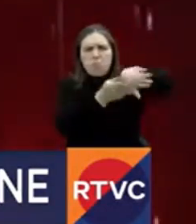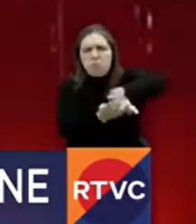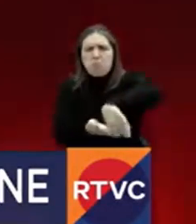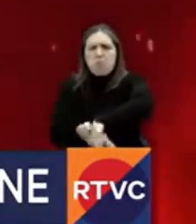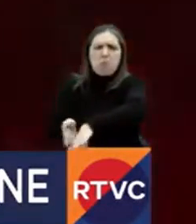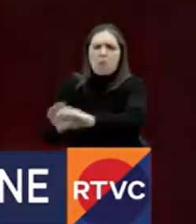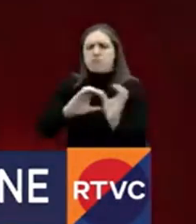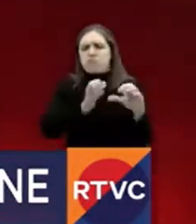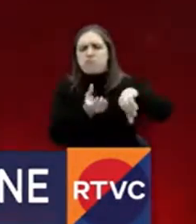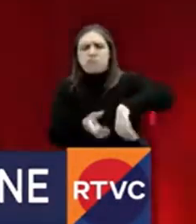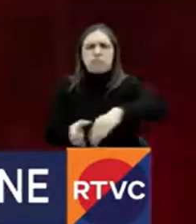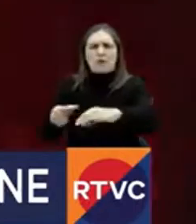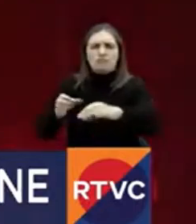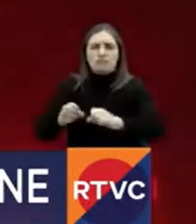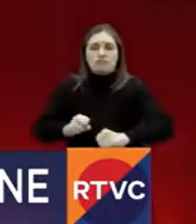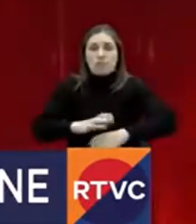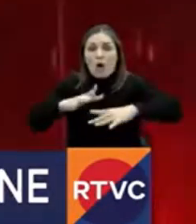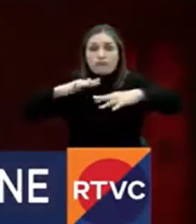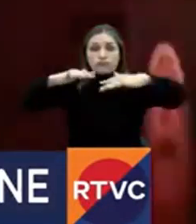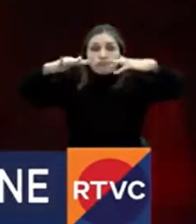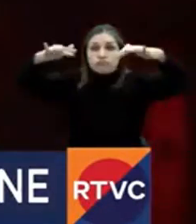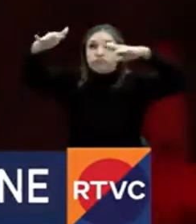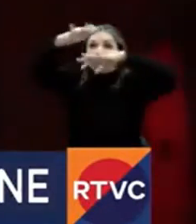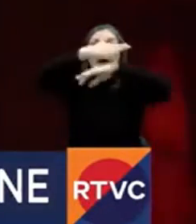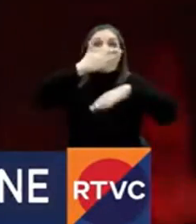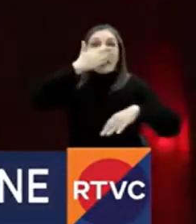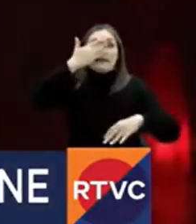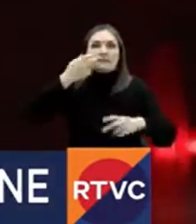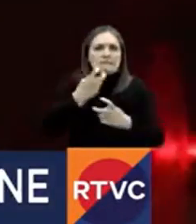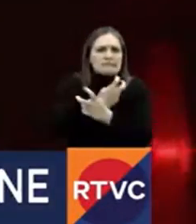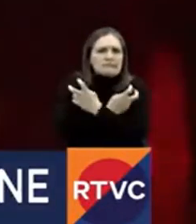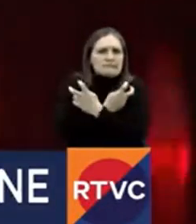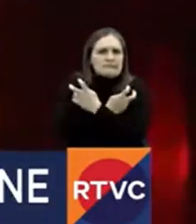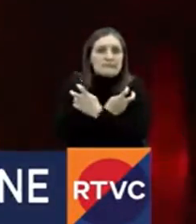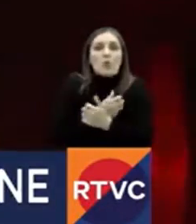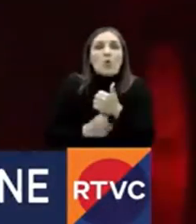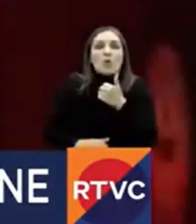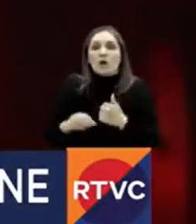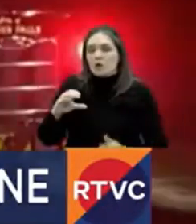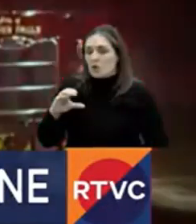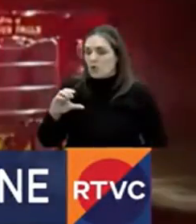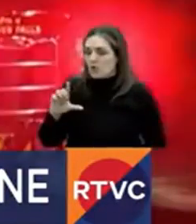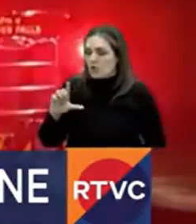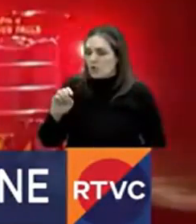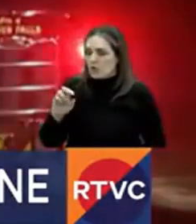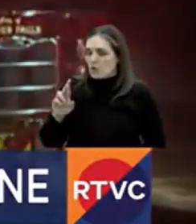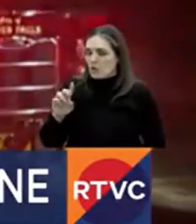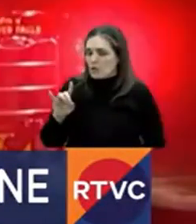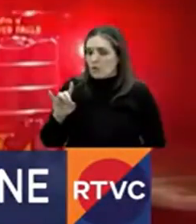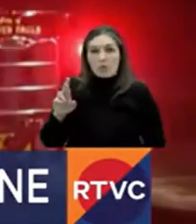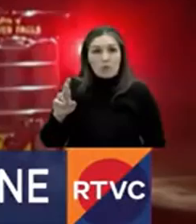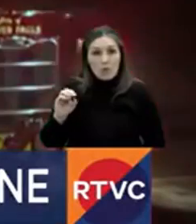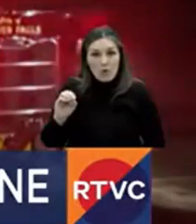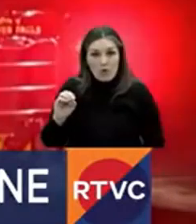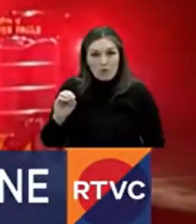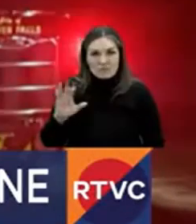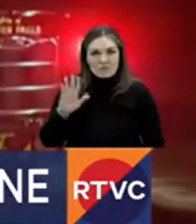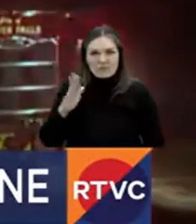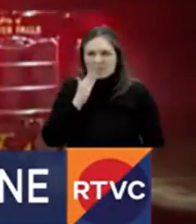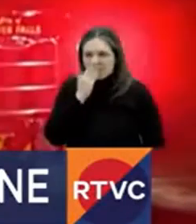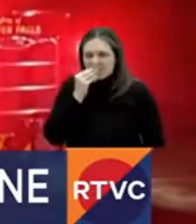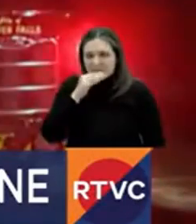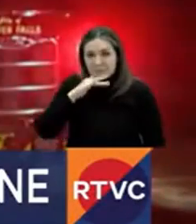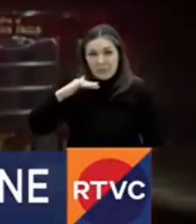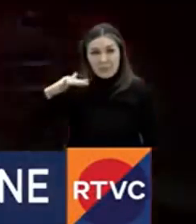que además propició la liberación de gases tóxicos, cloruro de vinilo para ser exactos, ese que fue arma química en